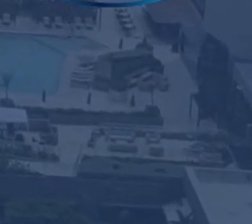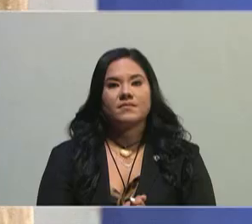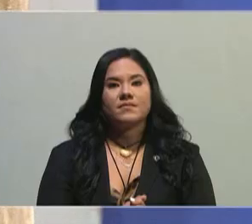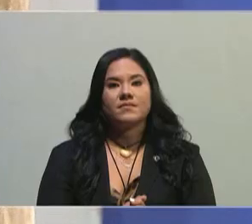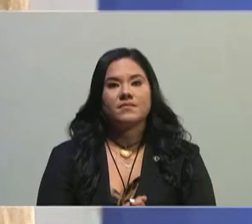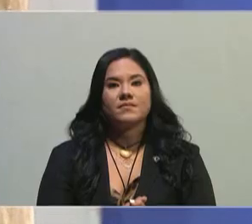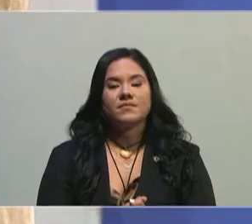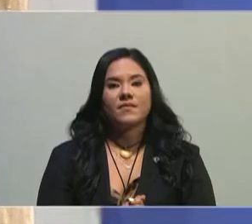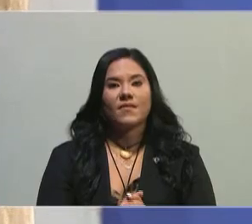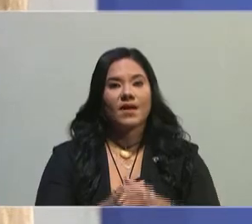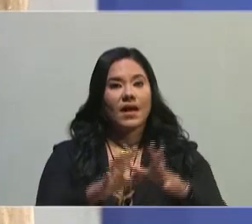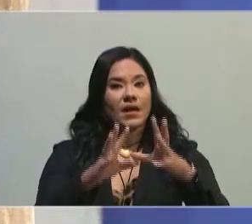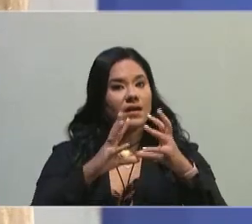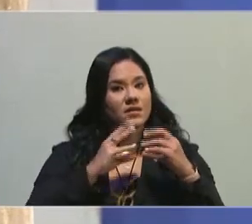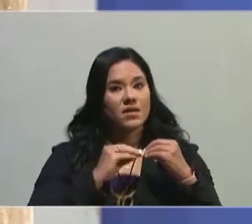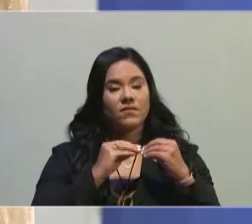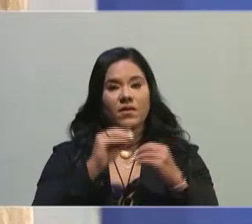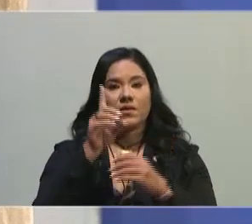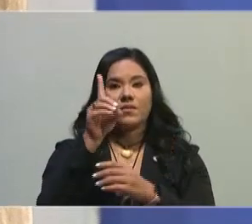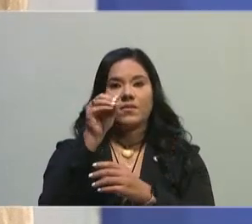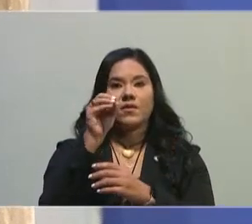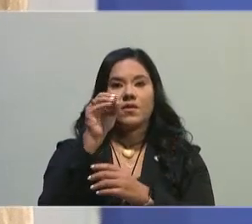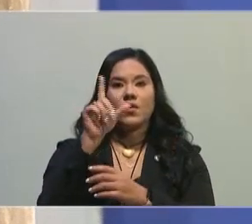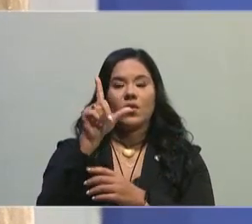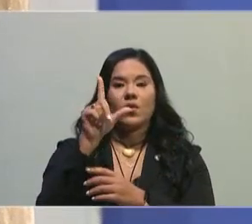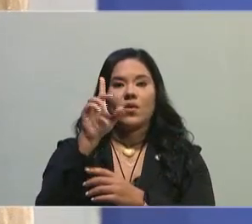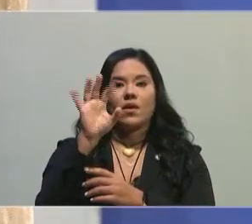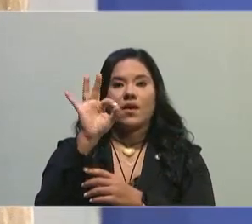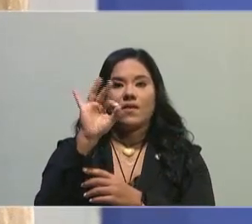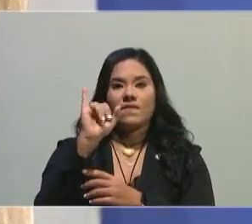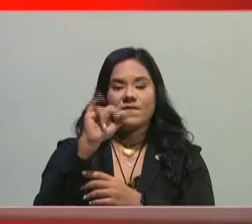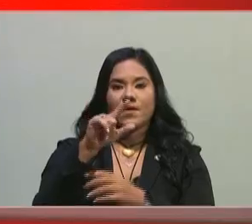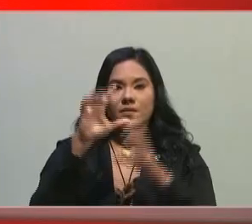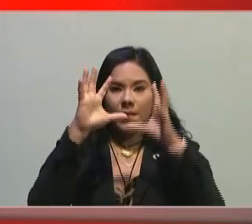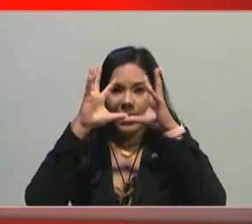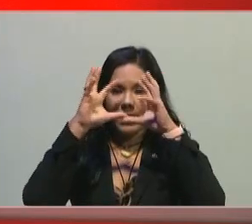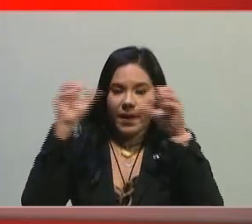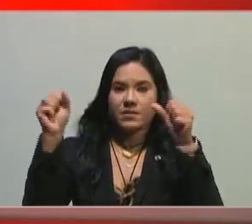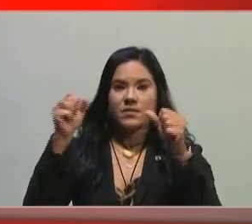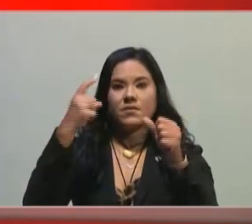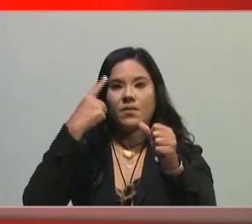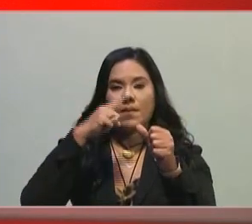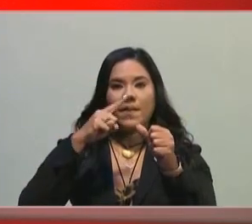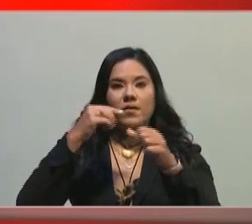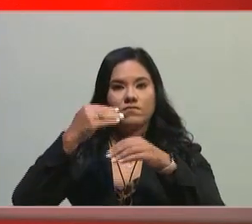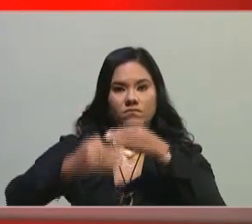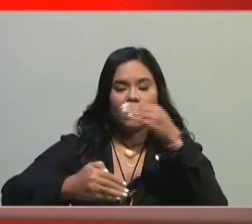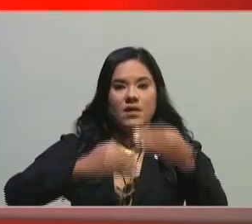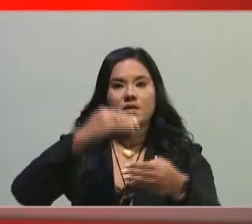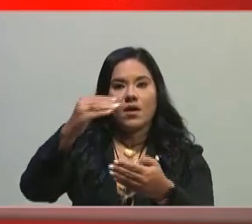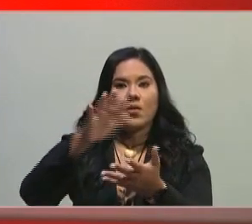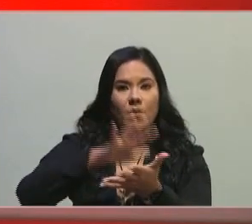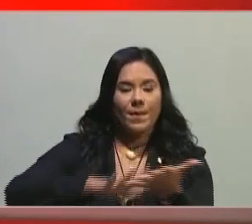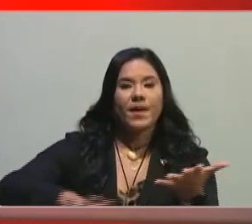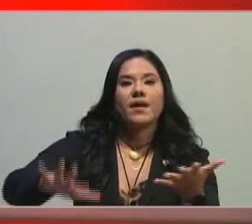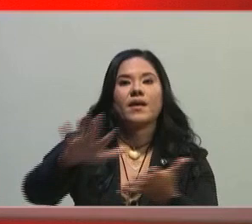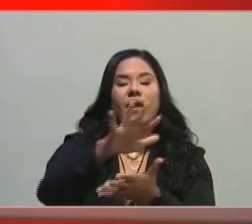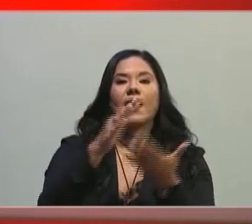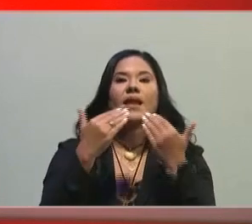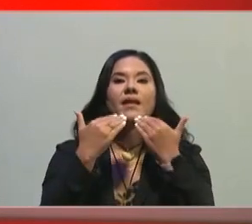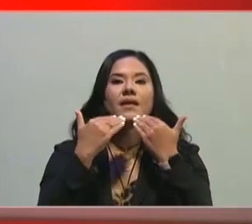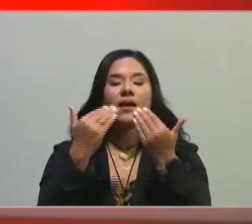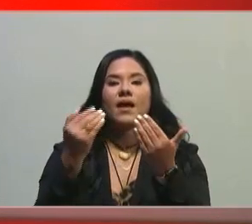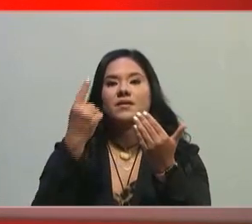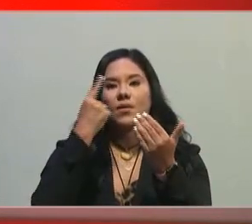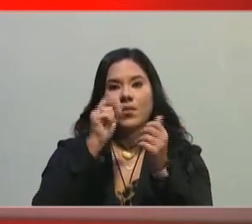frente recibimos a rolfy rojas presidente de la comisión presidencial para desarrollo barrial Gracias por estar con